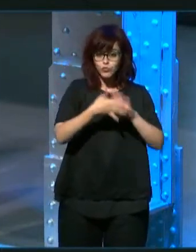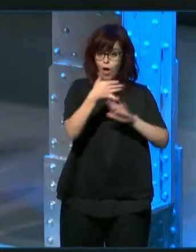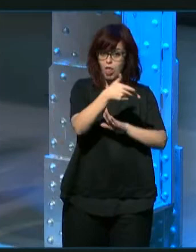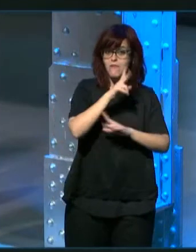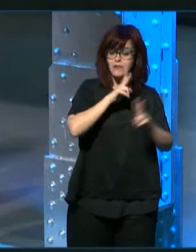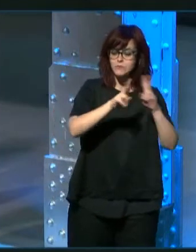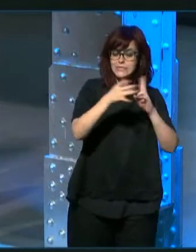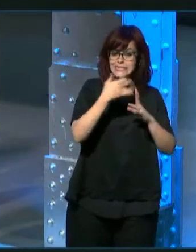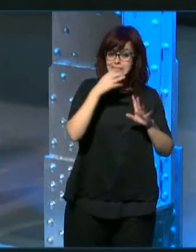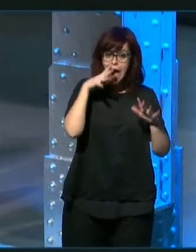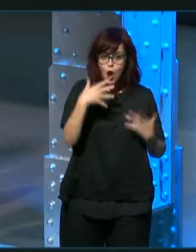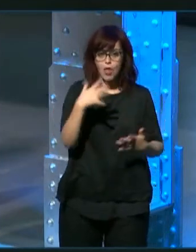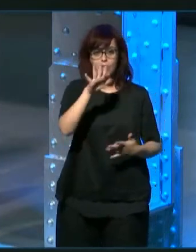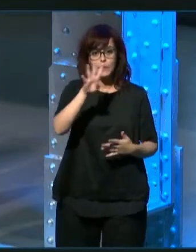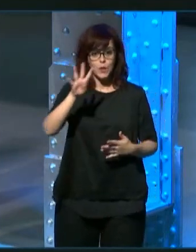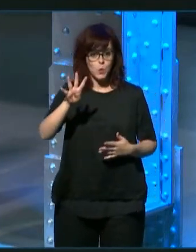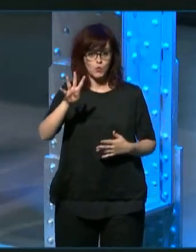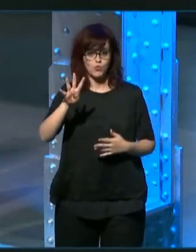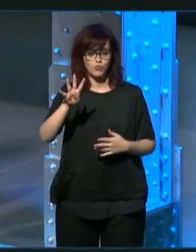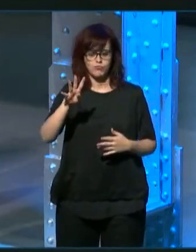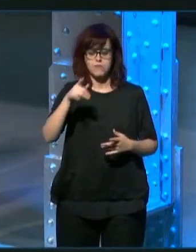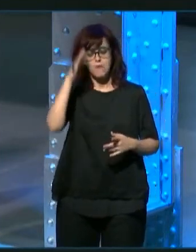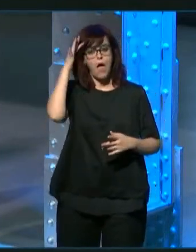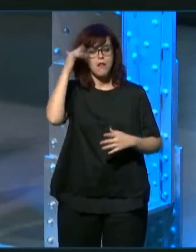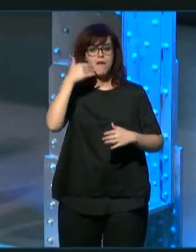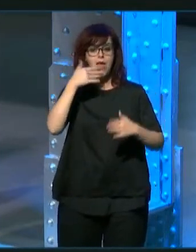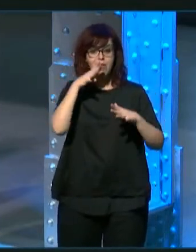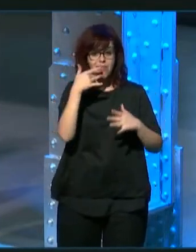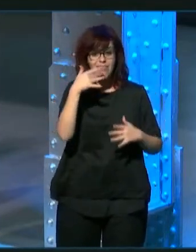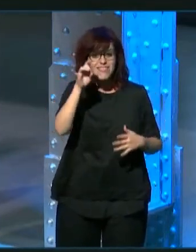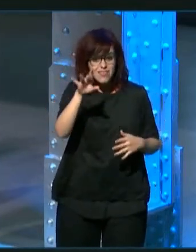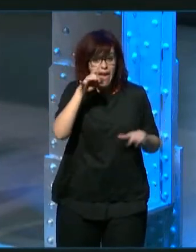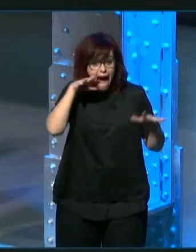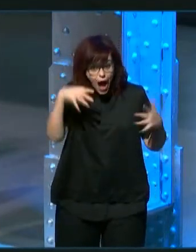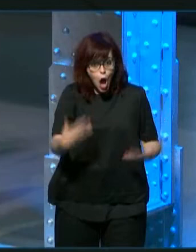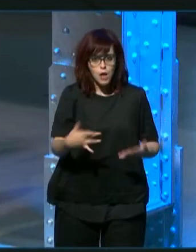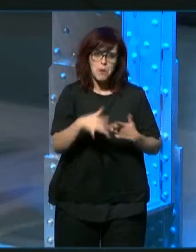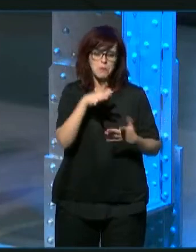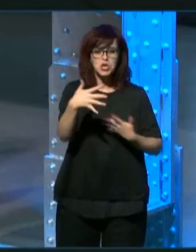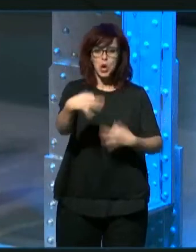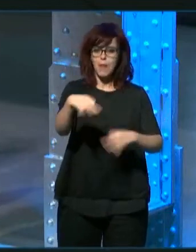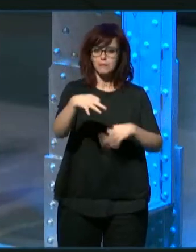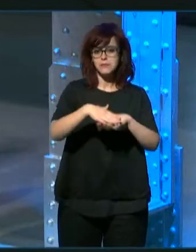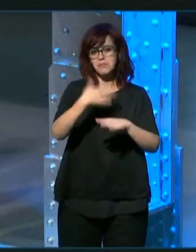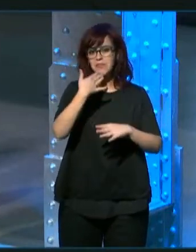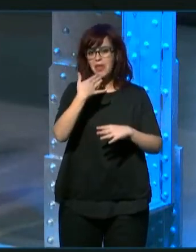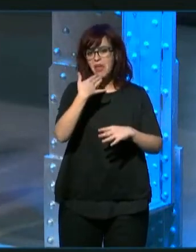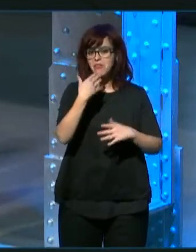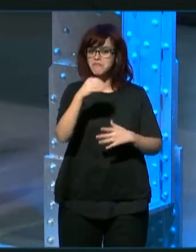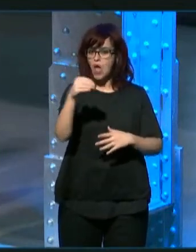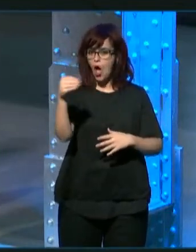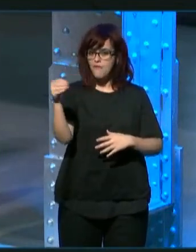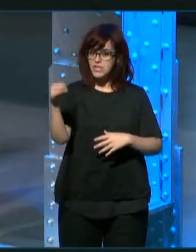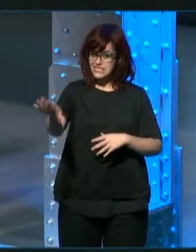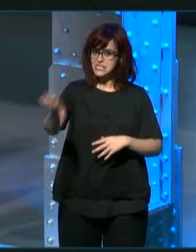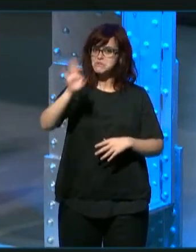tener 54 años tuviera 15, que es cuando más o menos uno decide